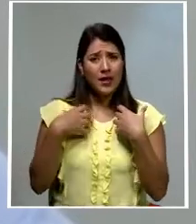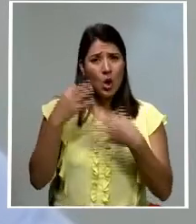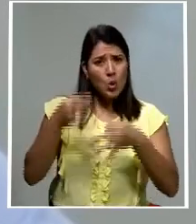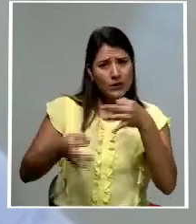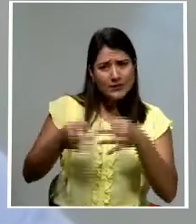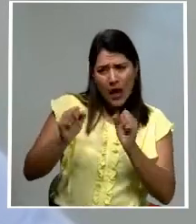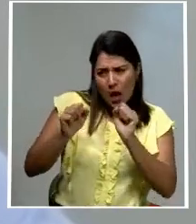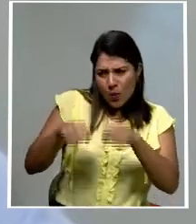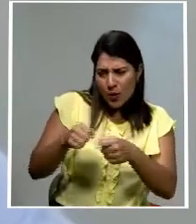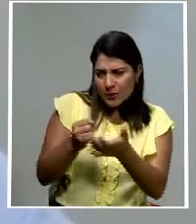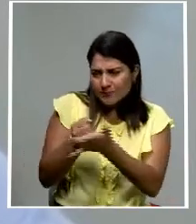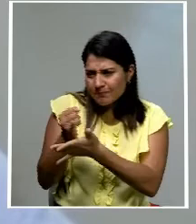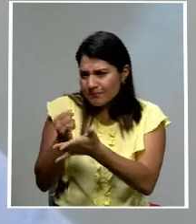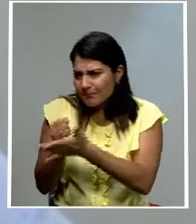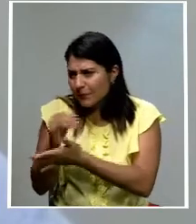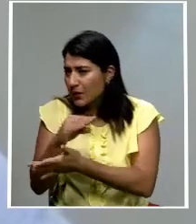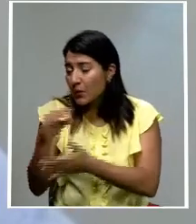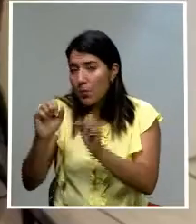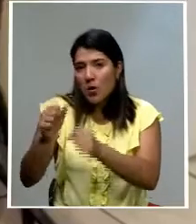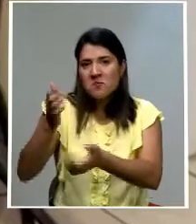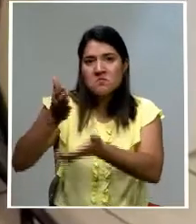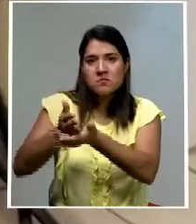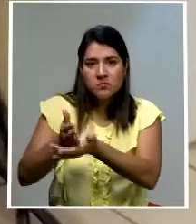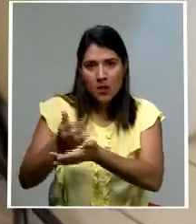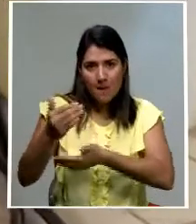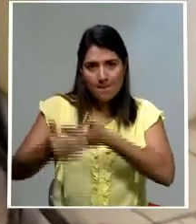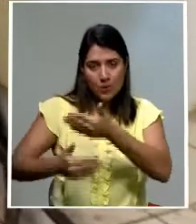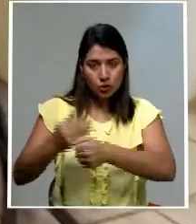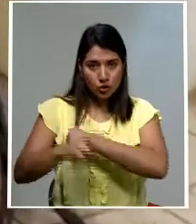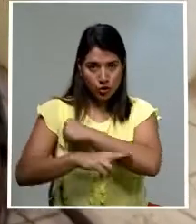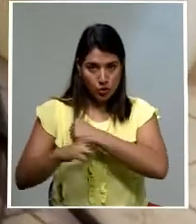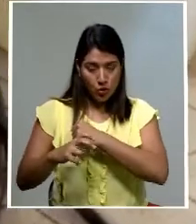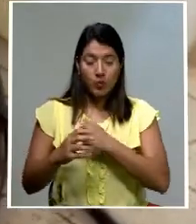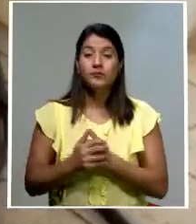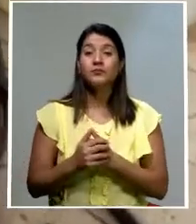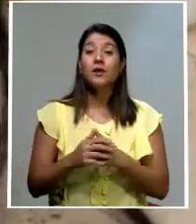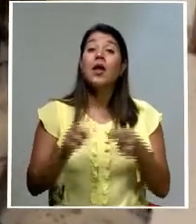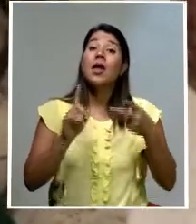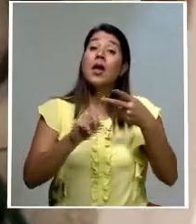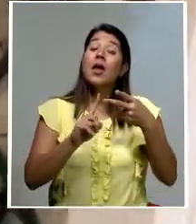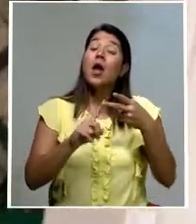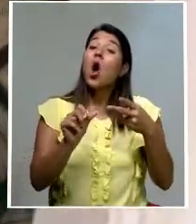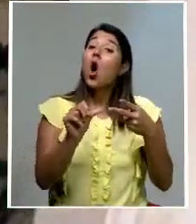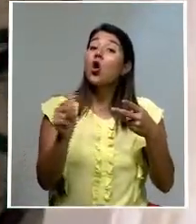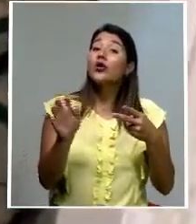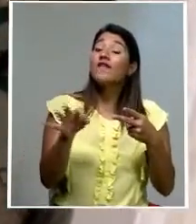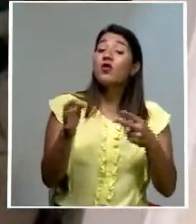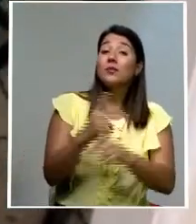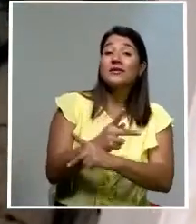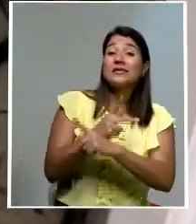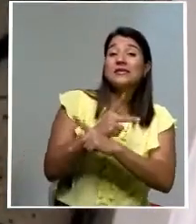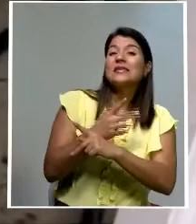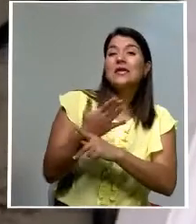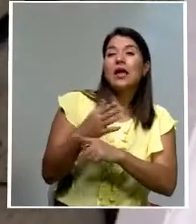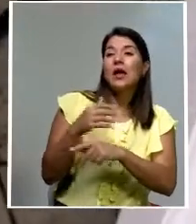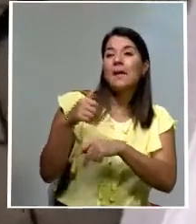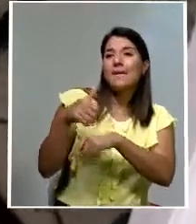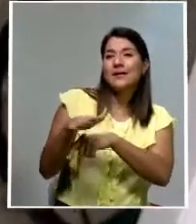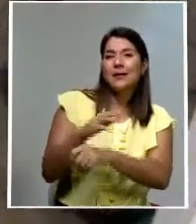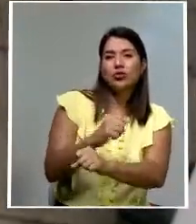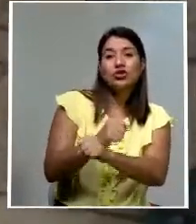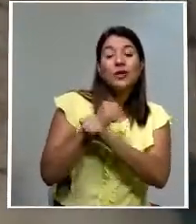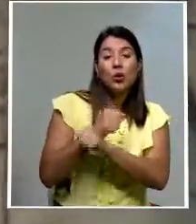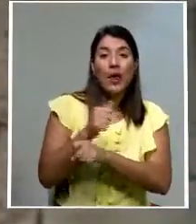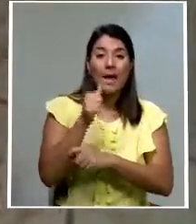puedan reprimir el robo. Otra medida a nivel interno que es preventiva es seguridad a lo largo del poliducto,